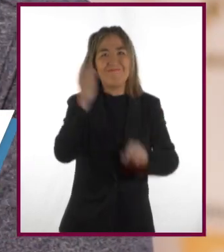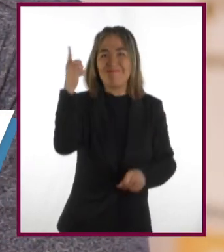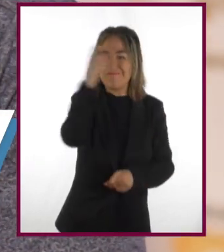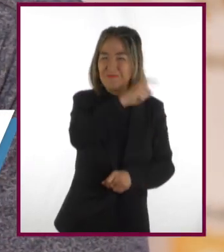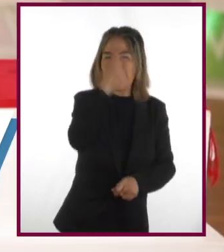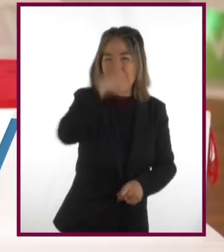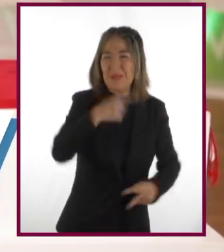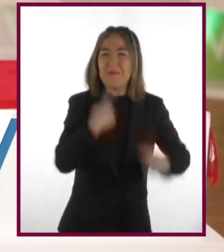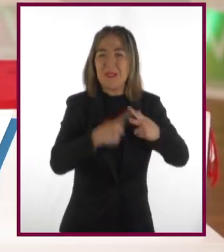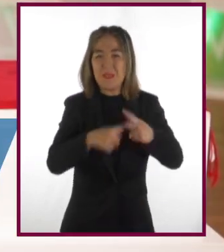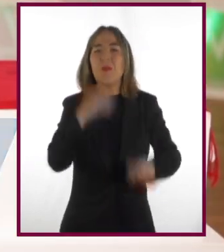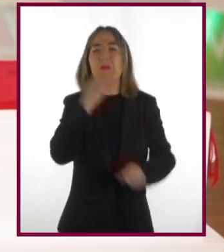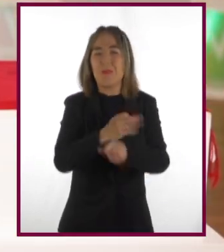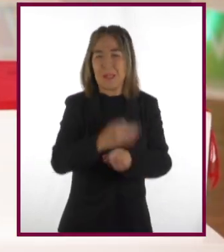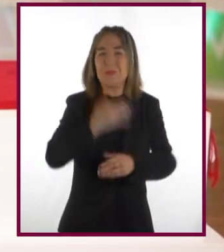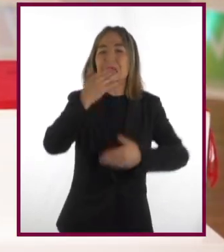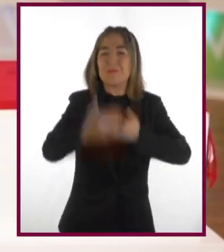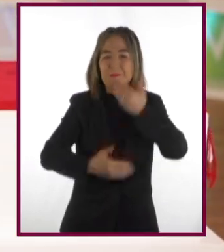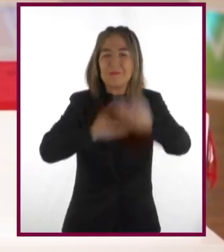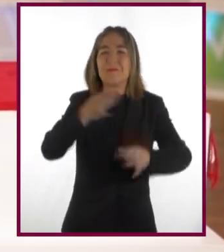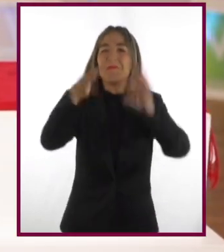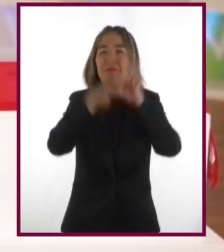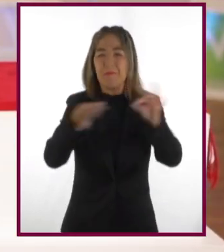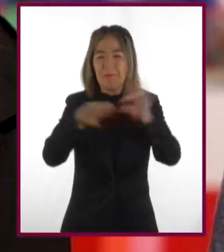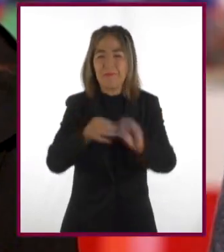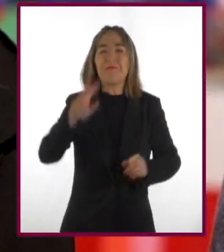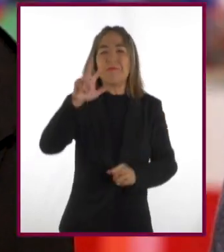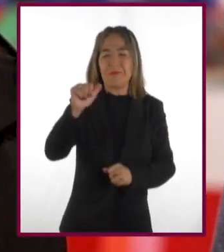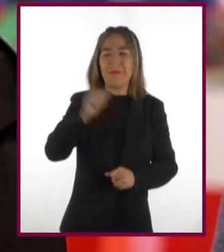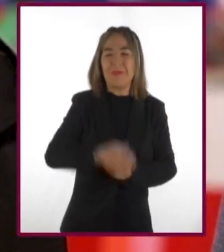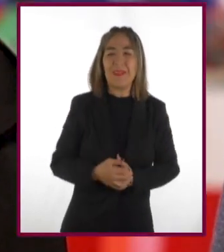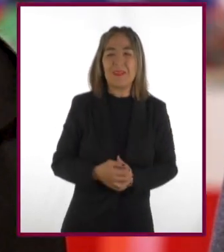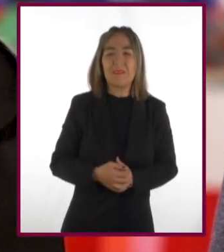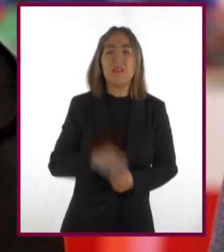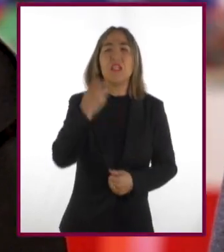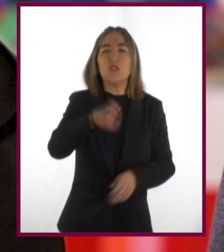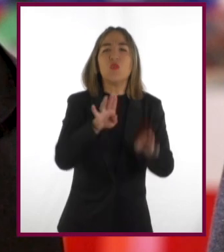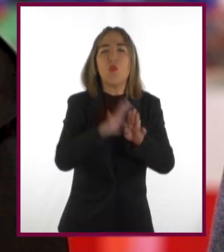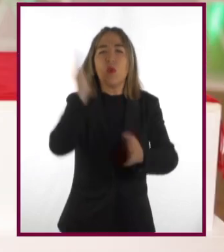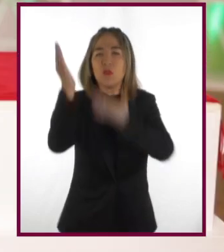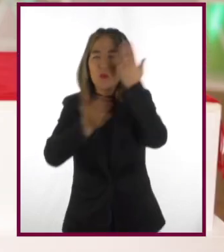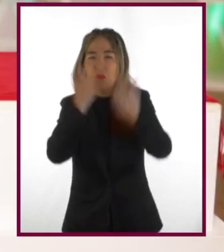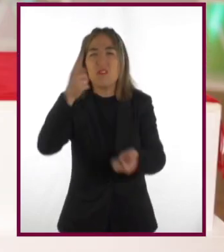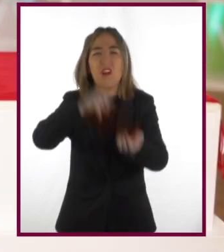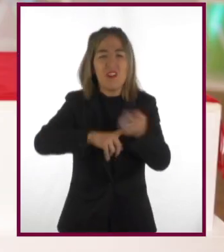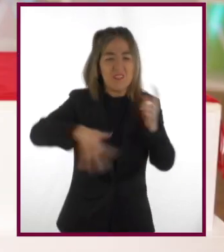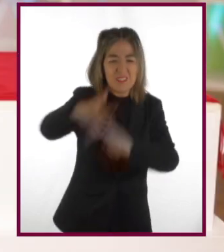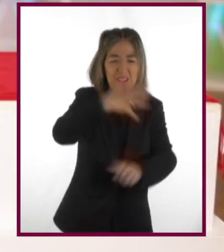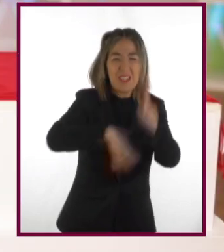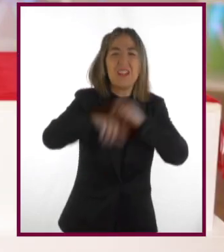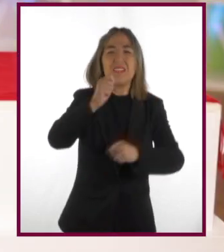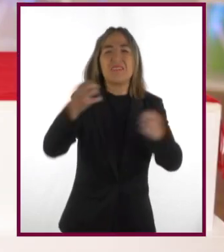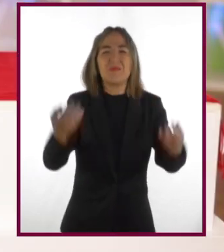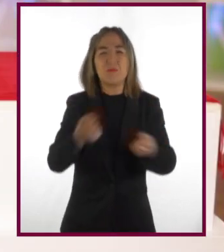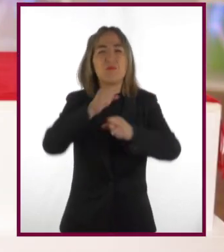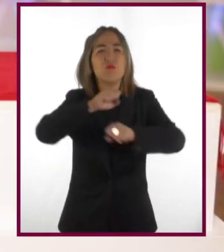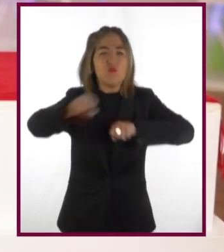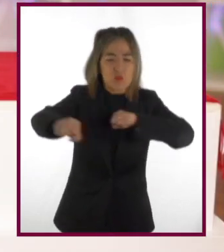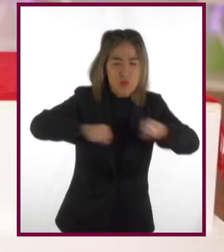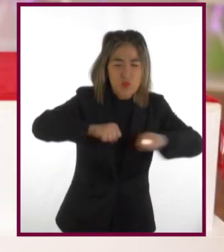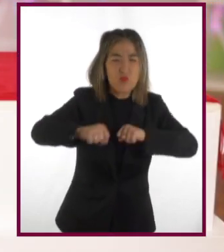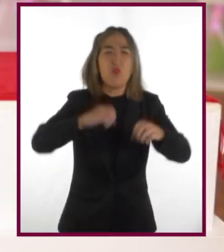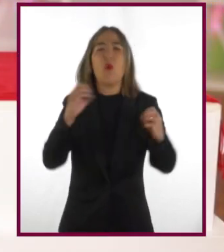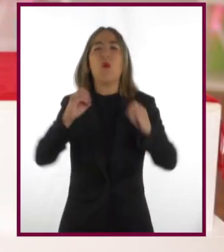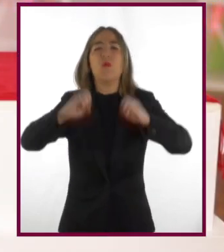las matemáticas, ¿eh? Pero bueno, vayamos por partes. El estudio que hace de la ciencia de los fenómenos naturales nos ha permitido encontrar fórmulas